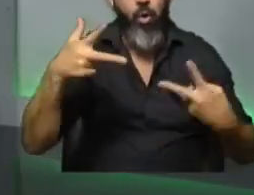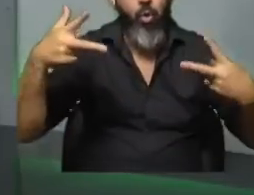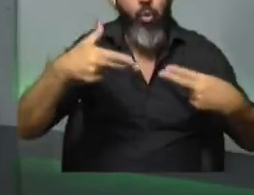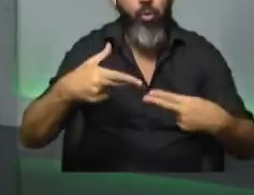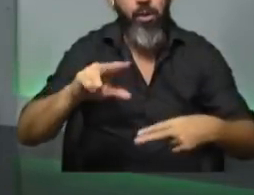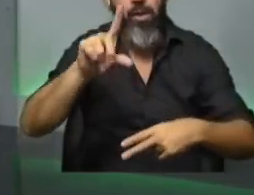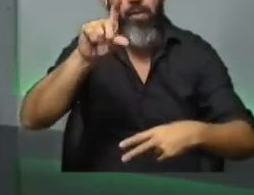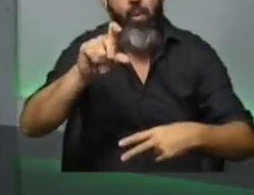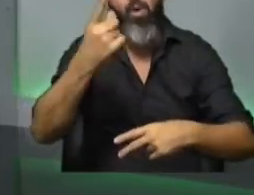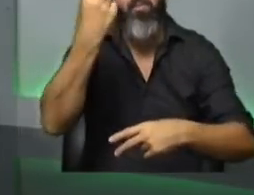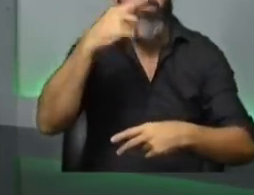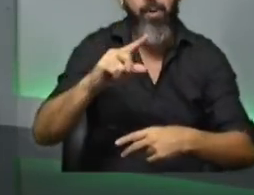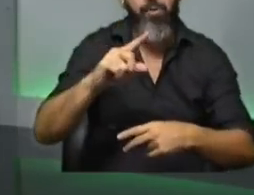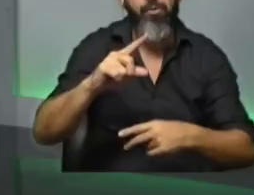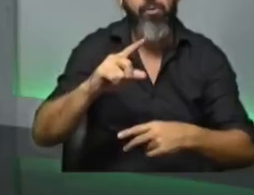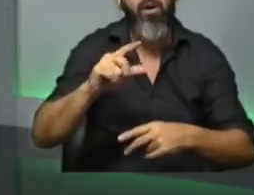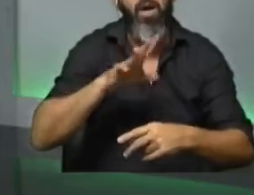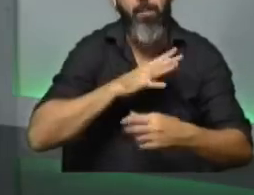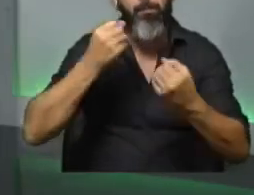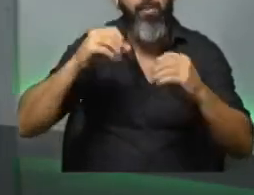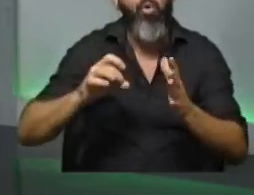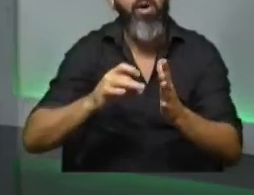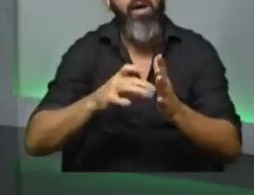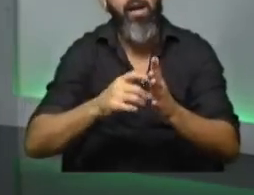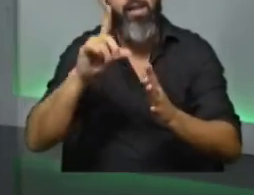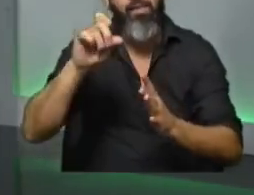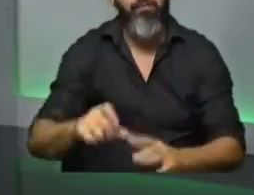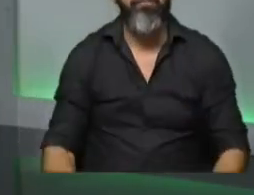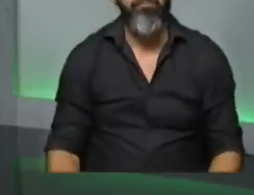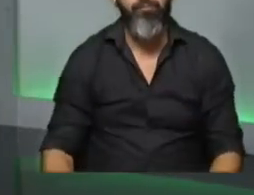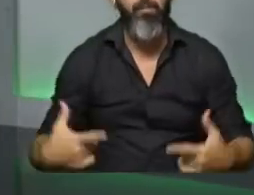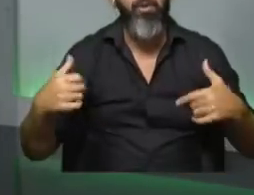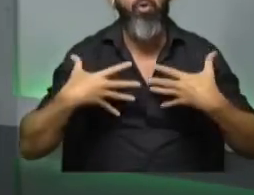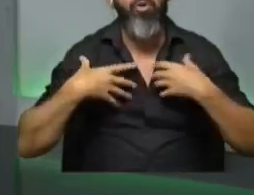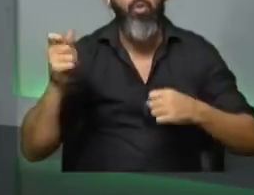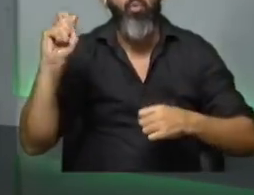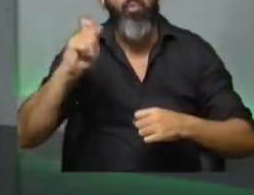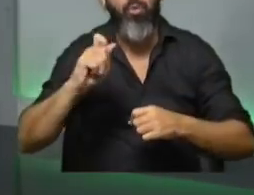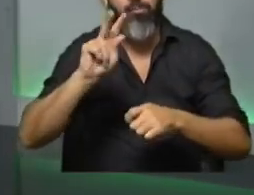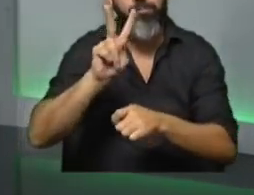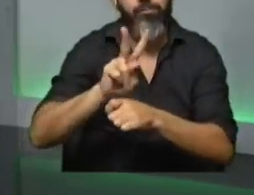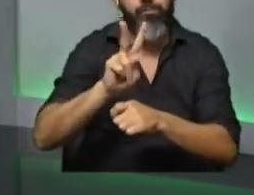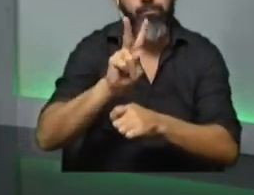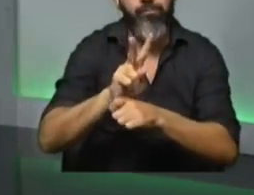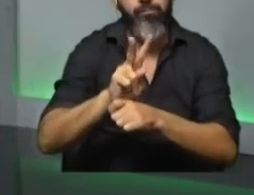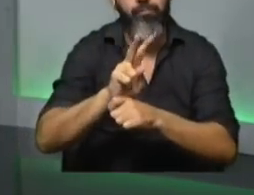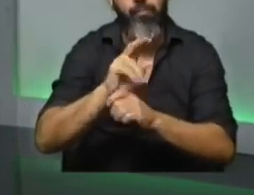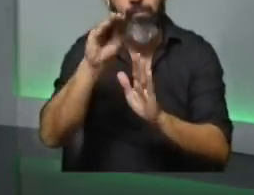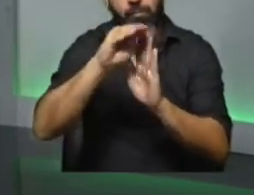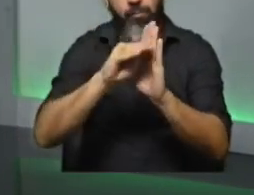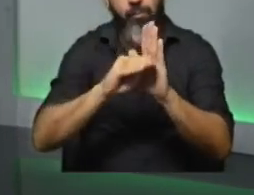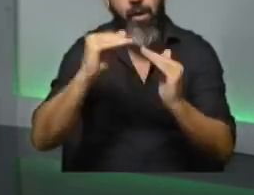de suministro pero que eso va a suponer una peor calidad del agua el Ministerio de salud pública y oce van a monitorear los parámetros